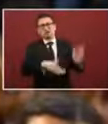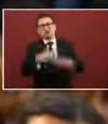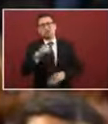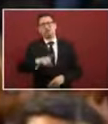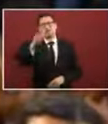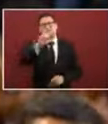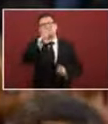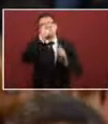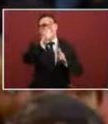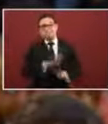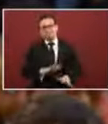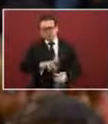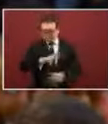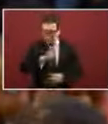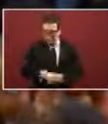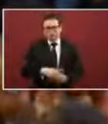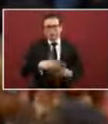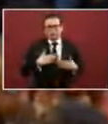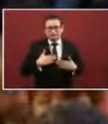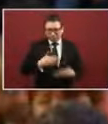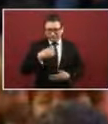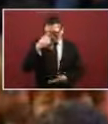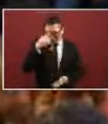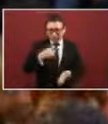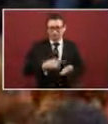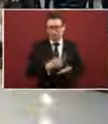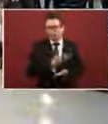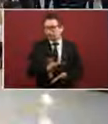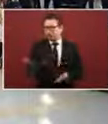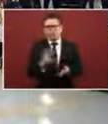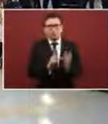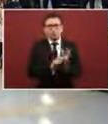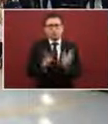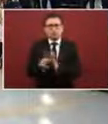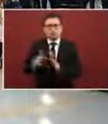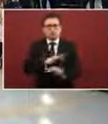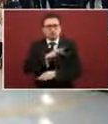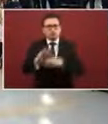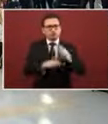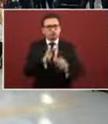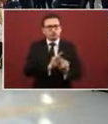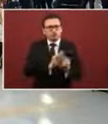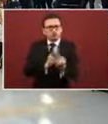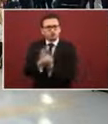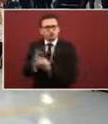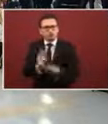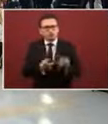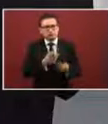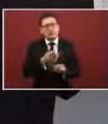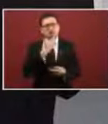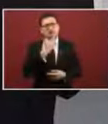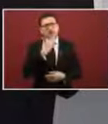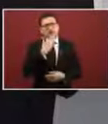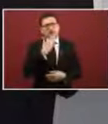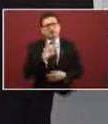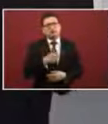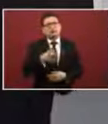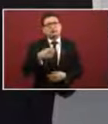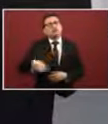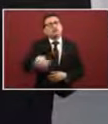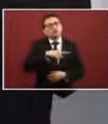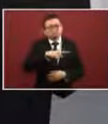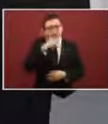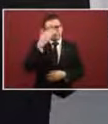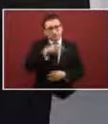bendiga, y créame que felicito a todos los periodistas que han puesto el pecho por esto, porque están contra